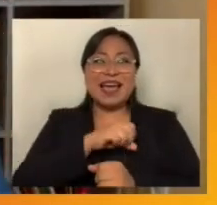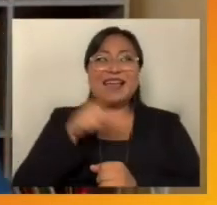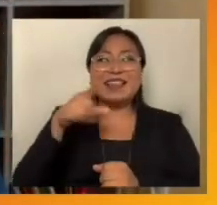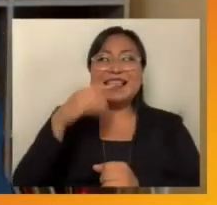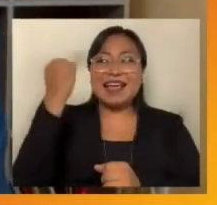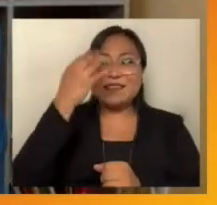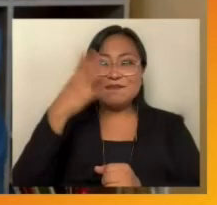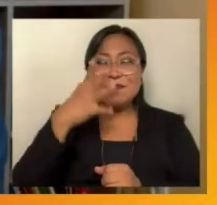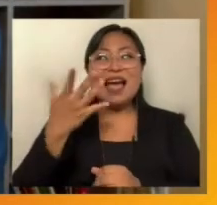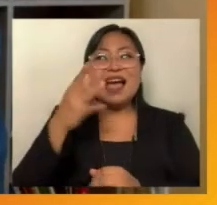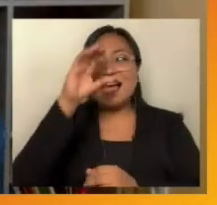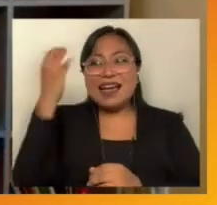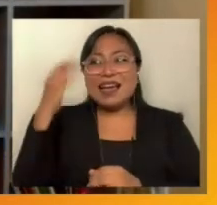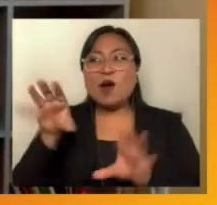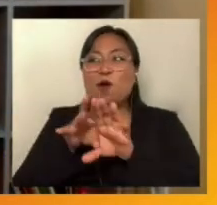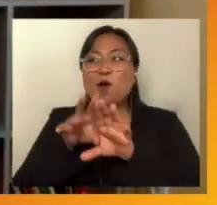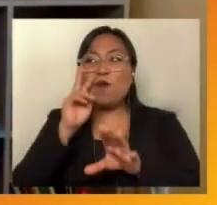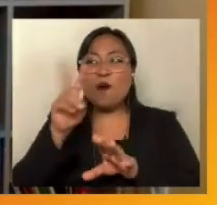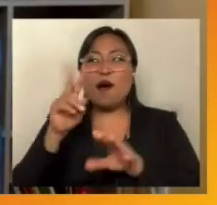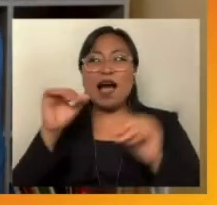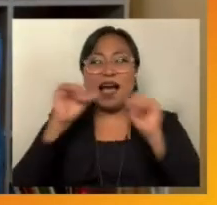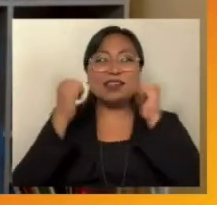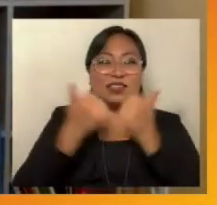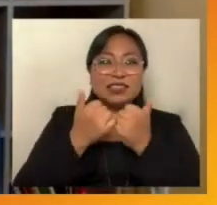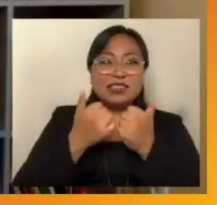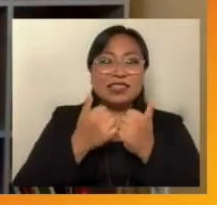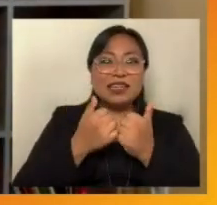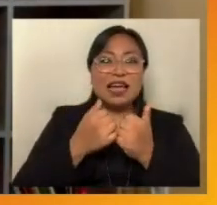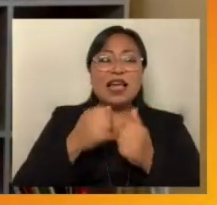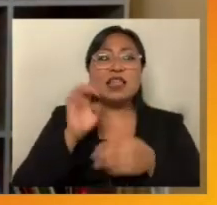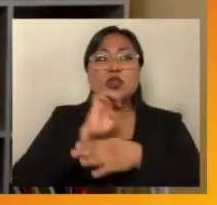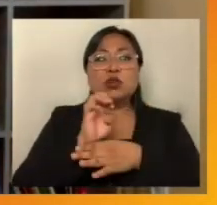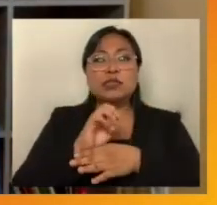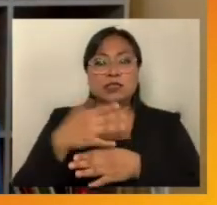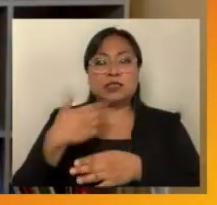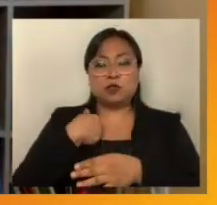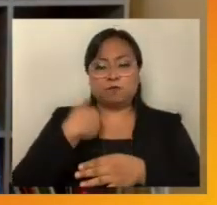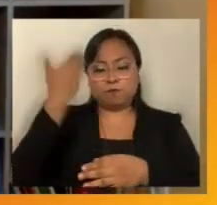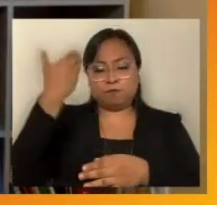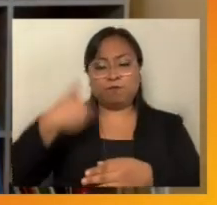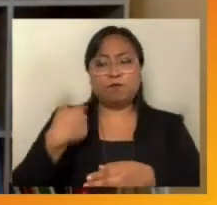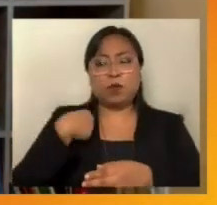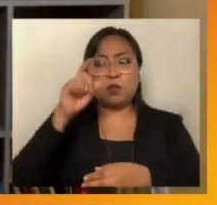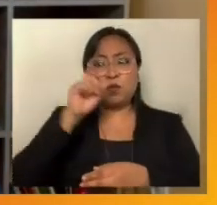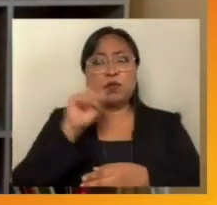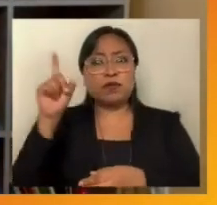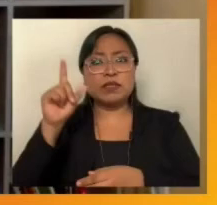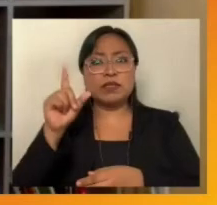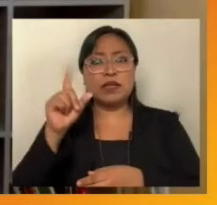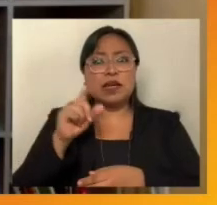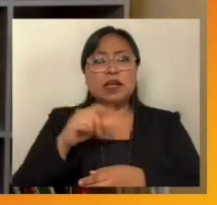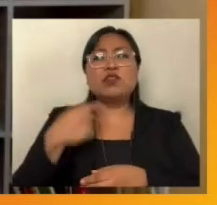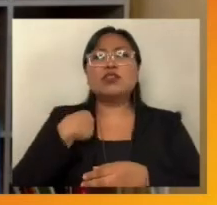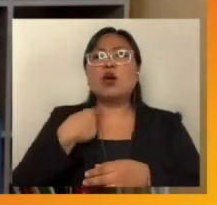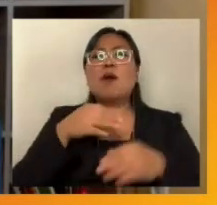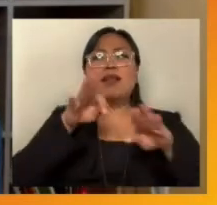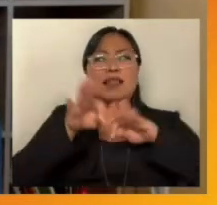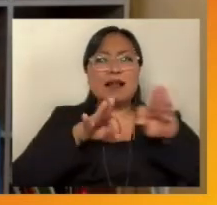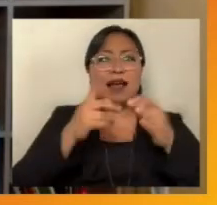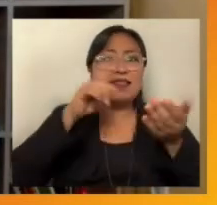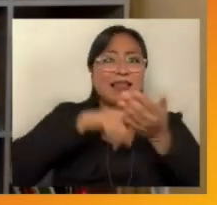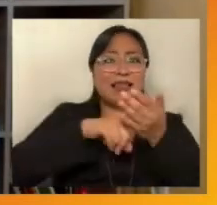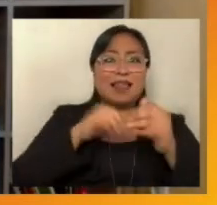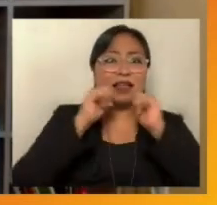en las que está actuando la ONG. Tu titular profesional no es colaborador de la ONG.